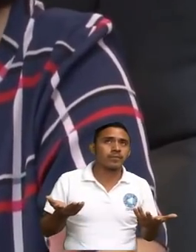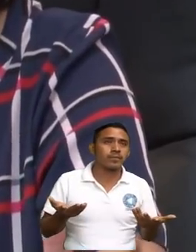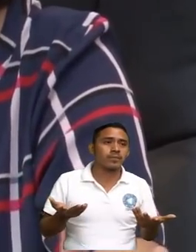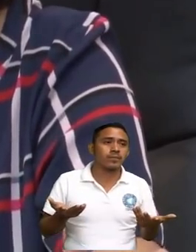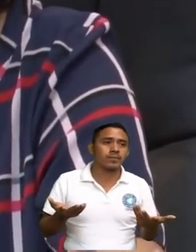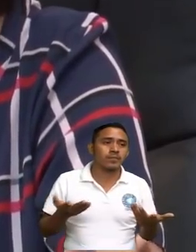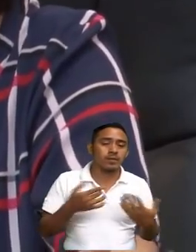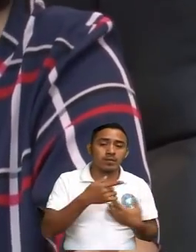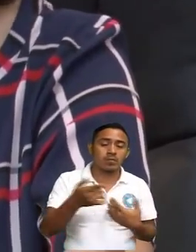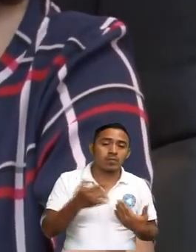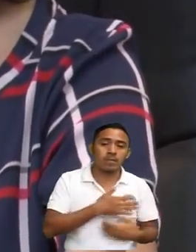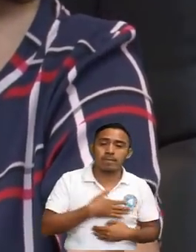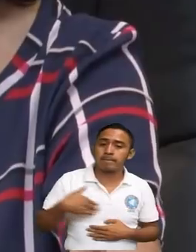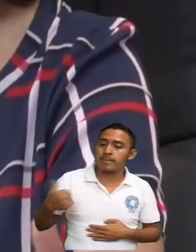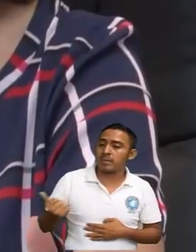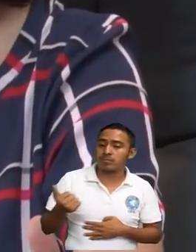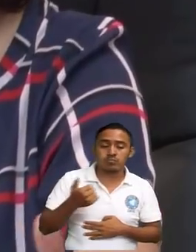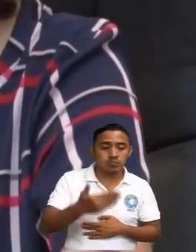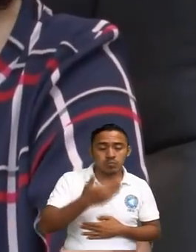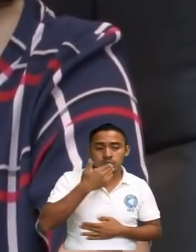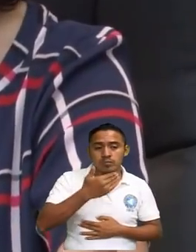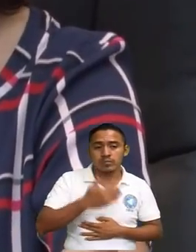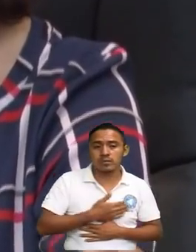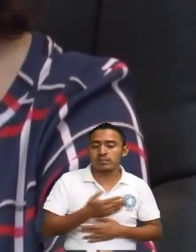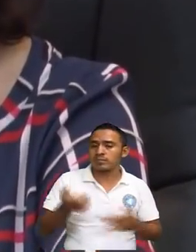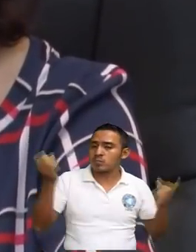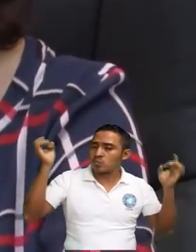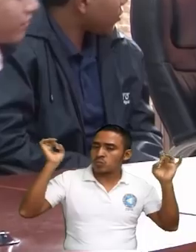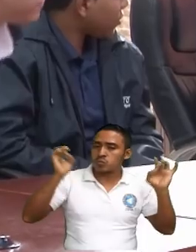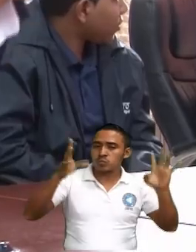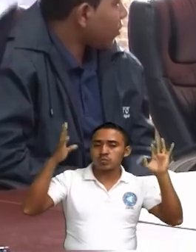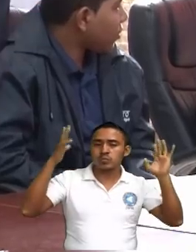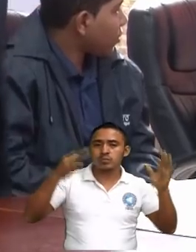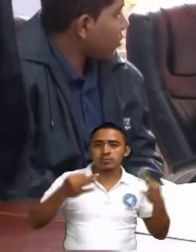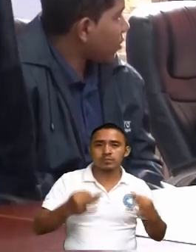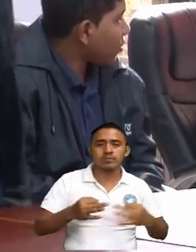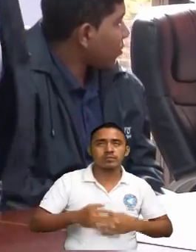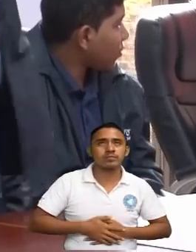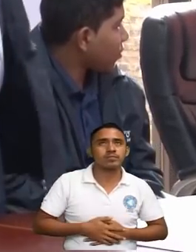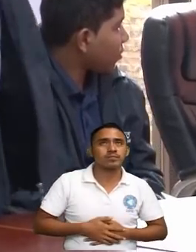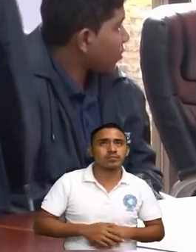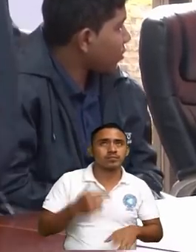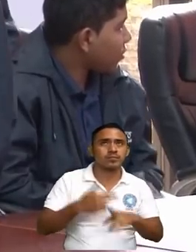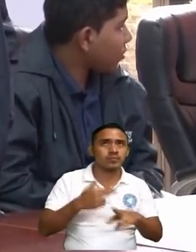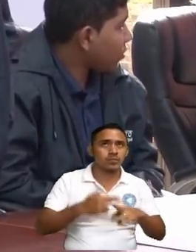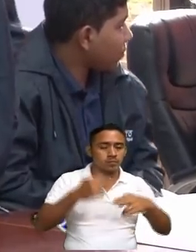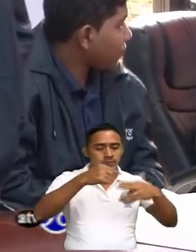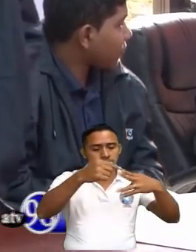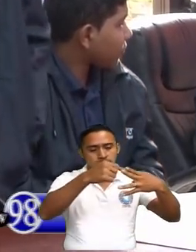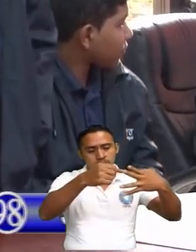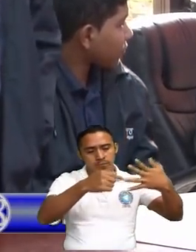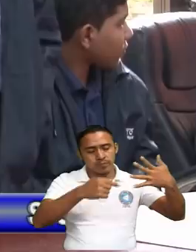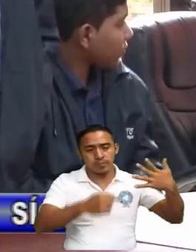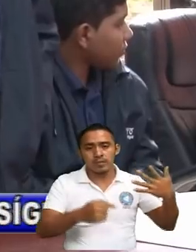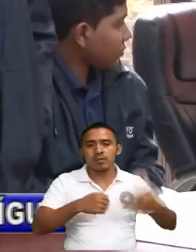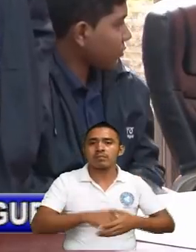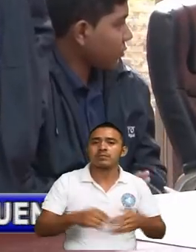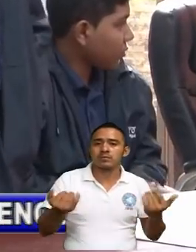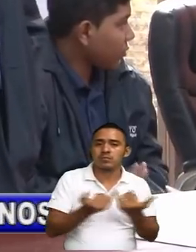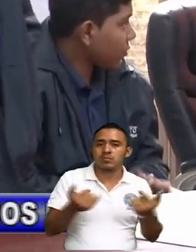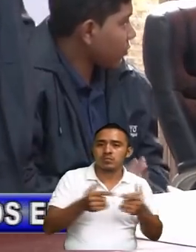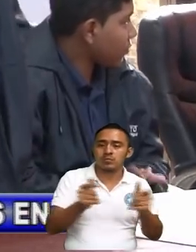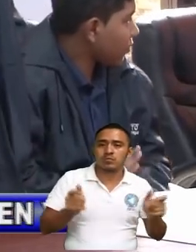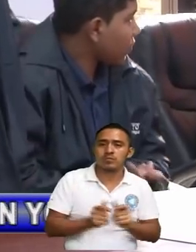son lo mejor de lo mejor. Le deseamos la mejor de las suertes. Los nombres de nuestros seleccionados, que además forman parte